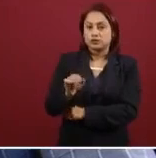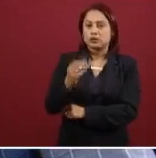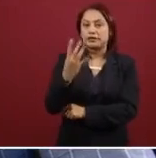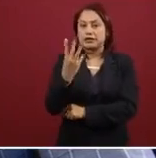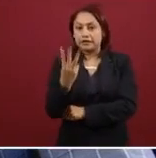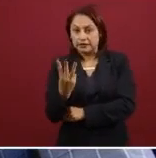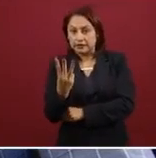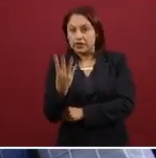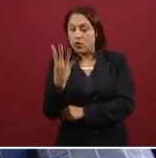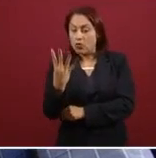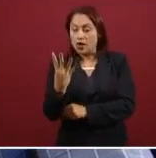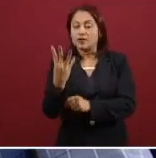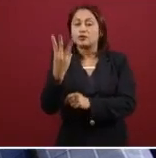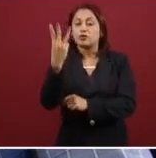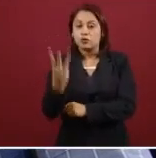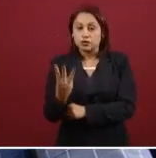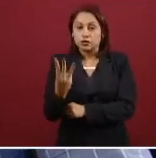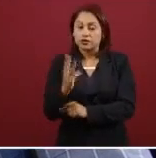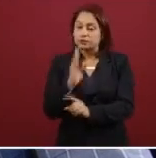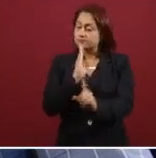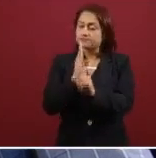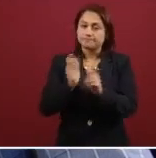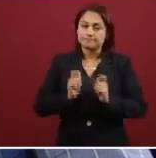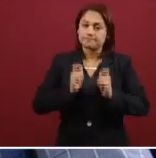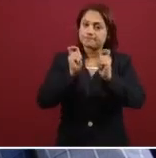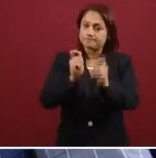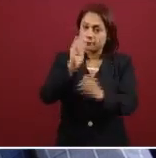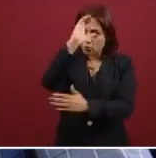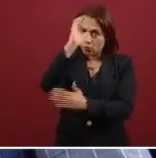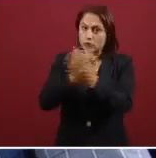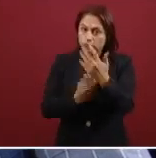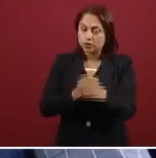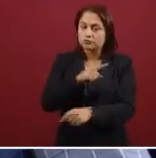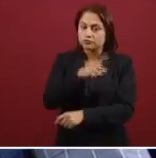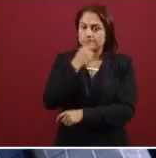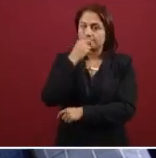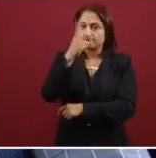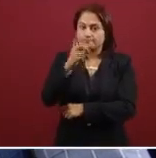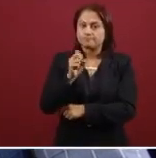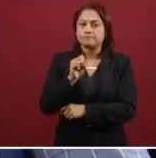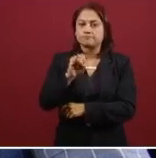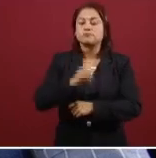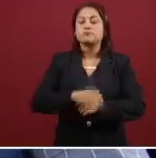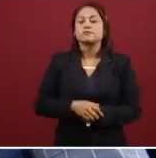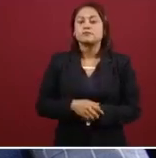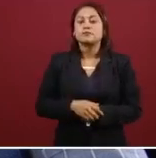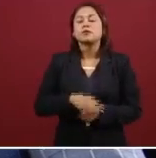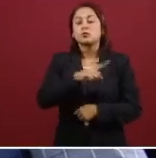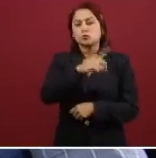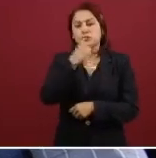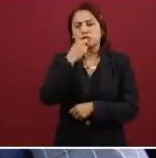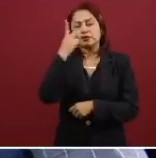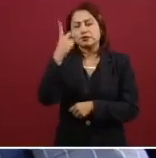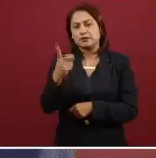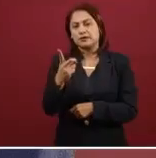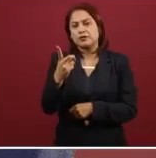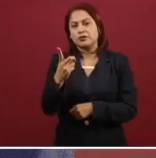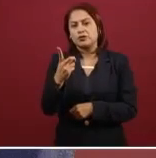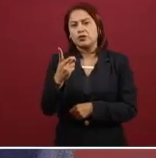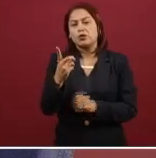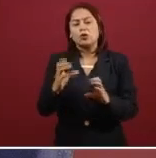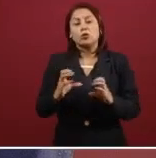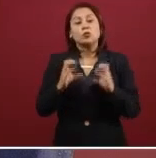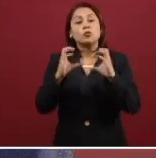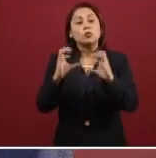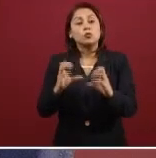están otorgando de manera directa y literalmente dijo: tenemos que cuidar mucho lo que tiene que